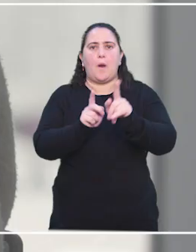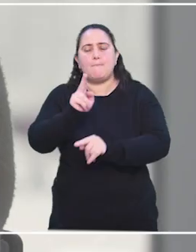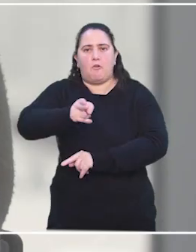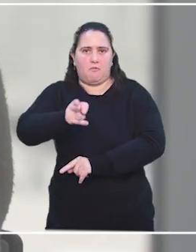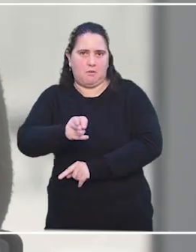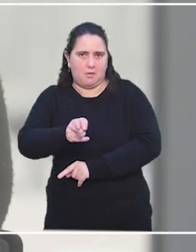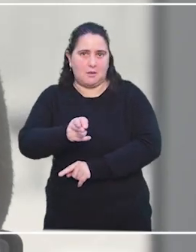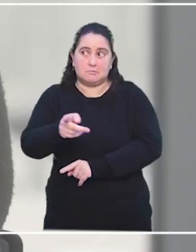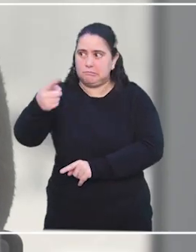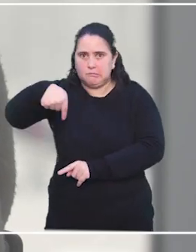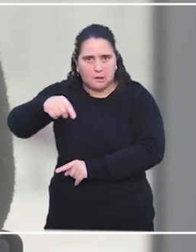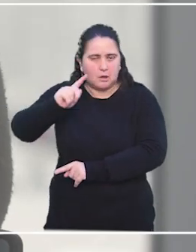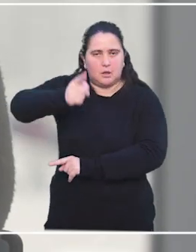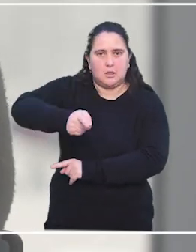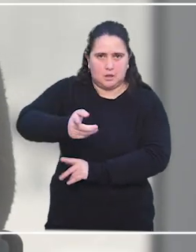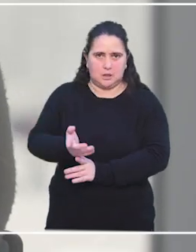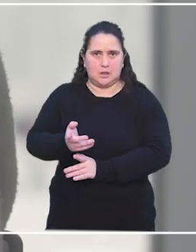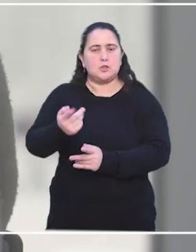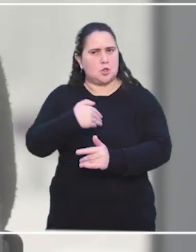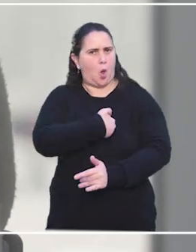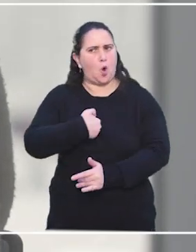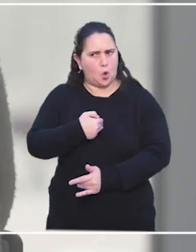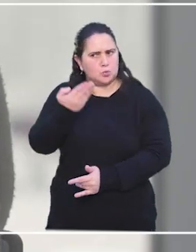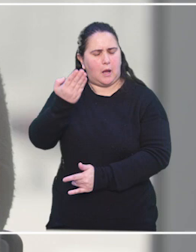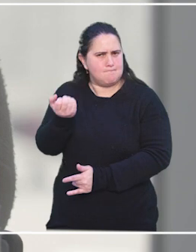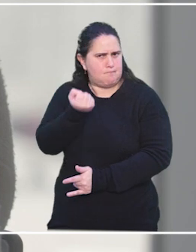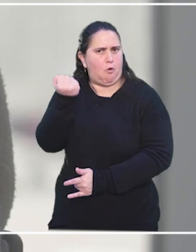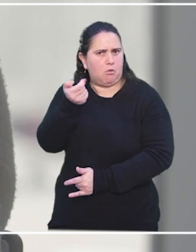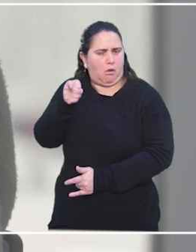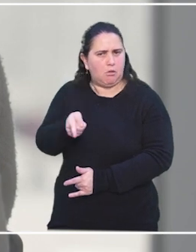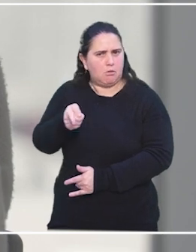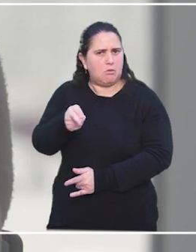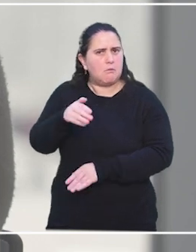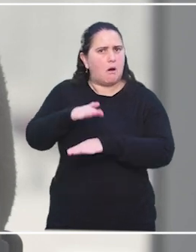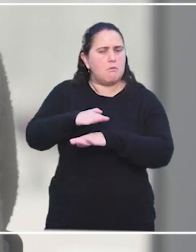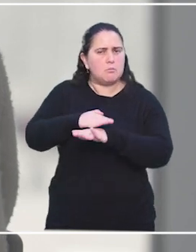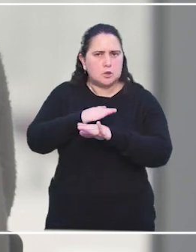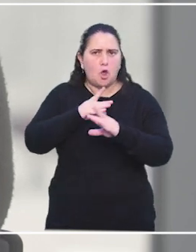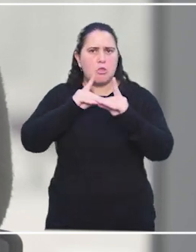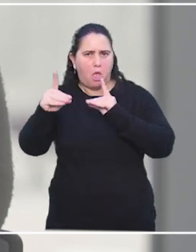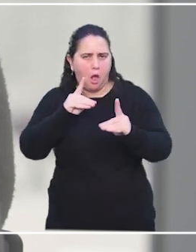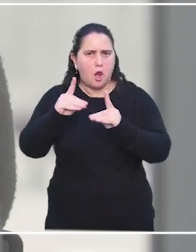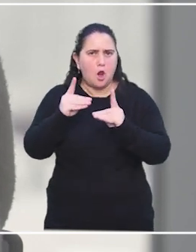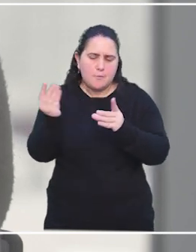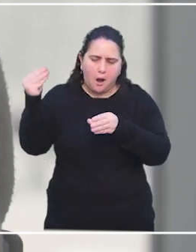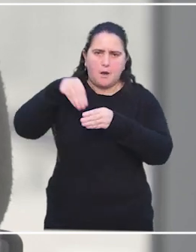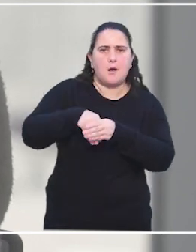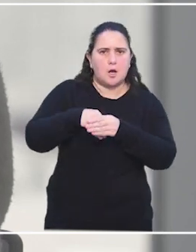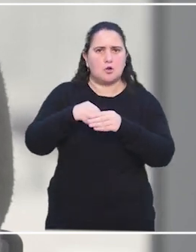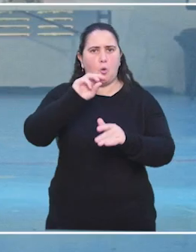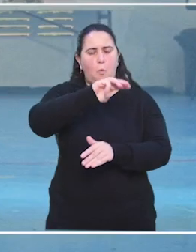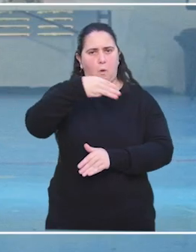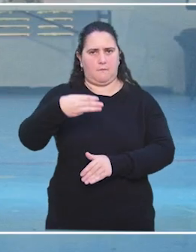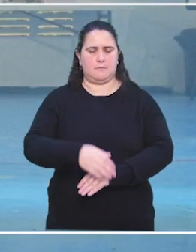¿no? Entonces, tienen un rol muy importante ahí en tener un diálogo y una conversación con esas